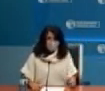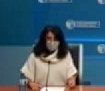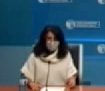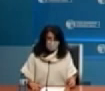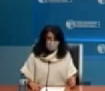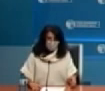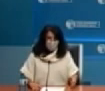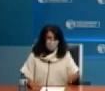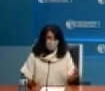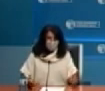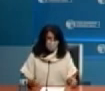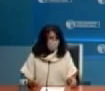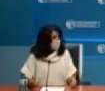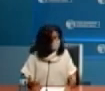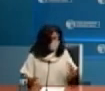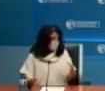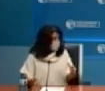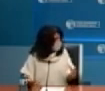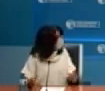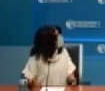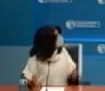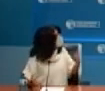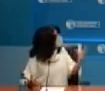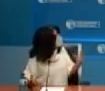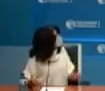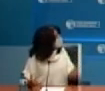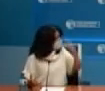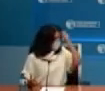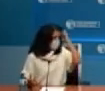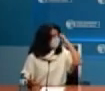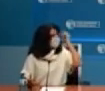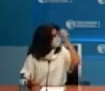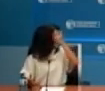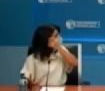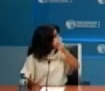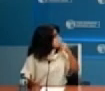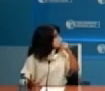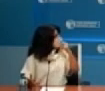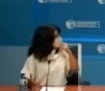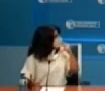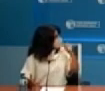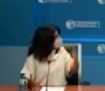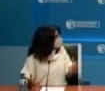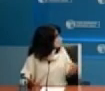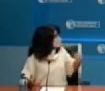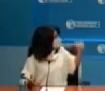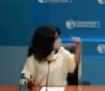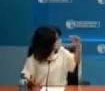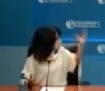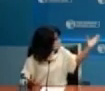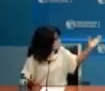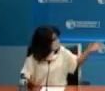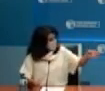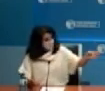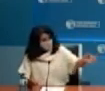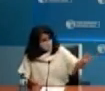esta carta, dando, bueno, este email, mejor dicho, dando cuenta de esta estos materiales, pues tienen